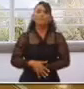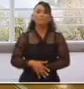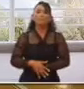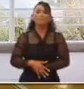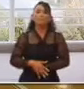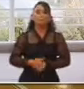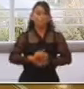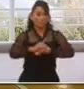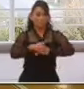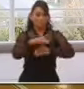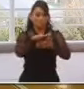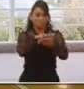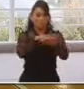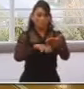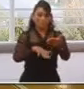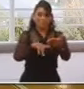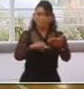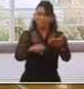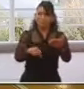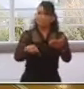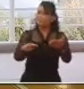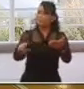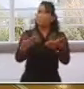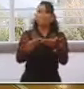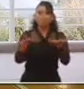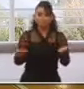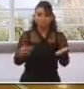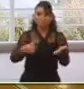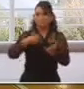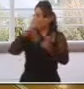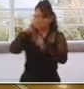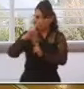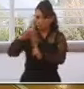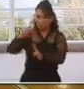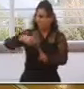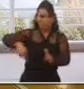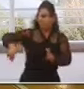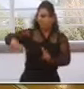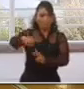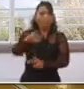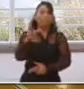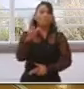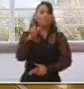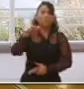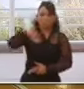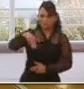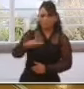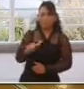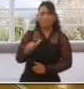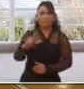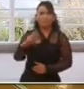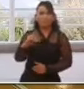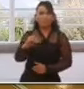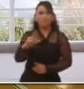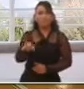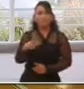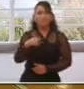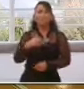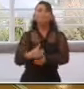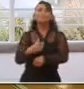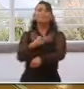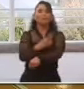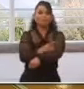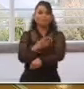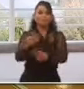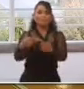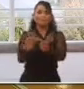Una vez leído el documento anterior, queda acreditado ante este honorable ayuntamiento el regidor Marco Álvarez Malo Labastida como coordinador del Grupo